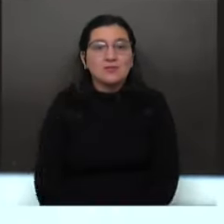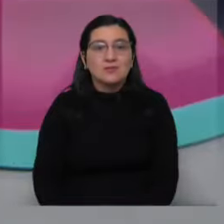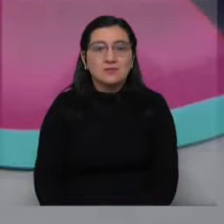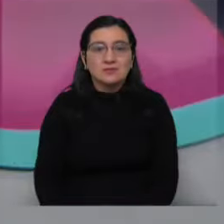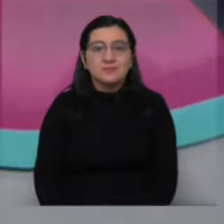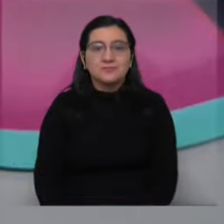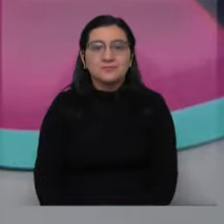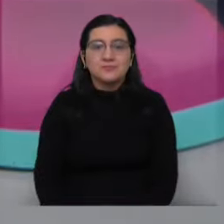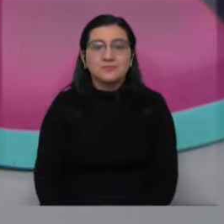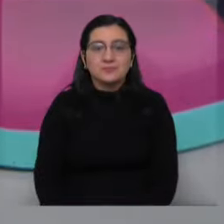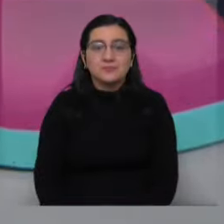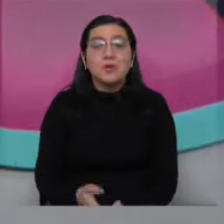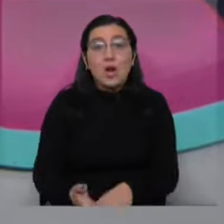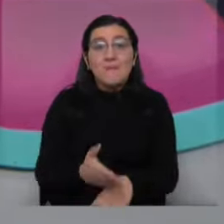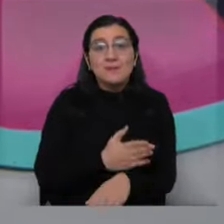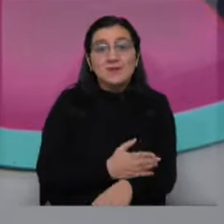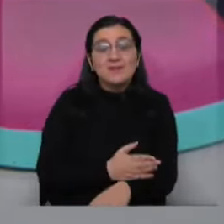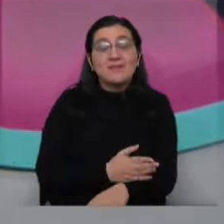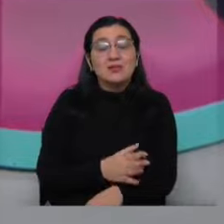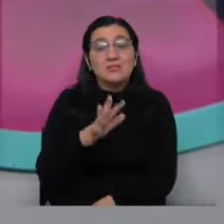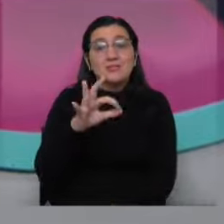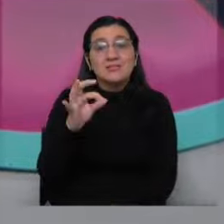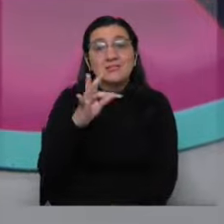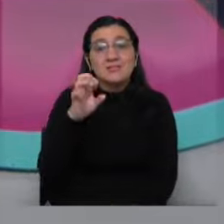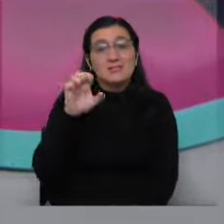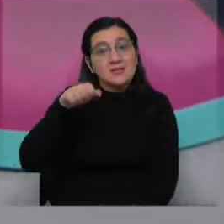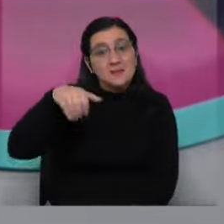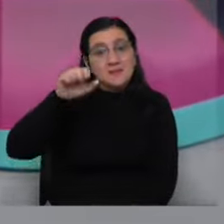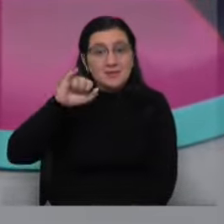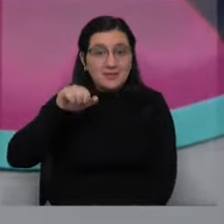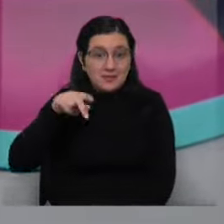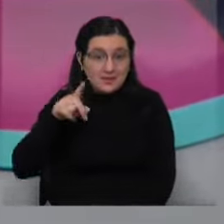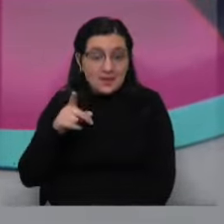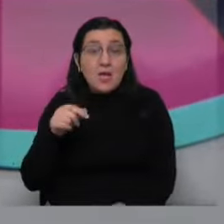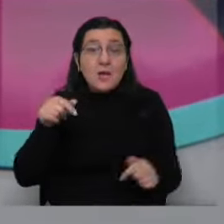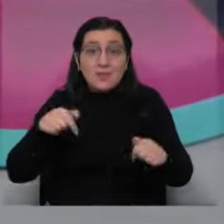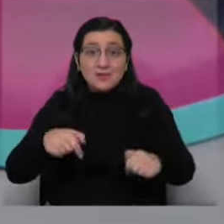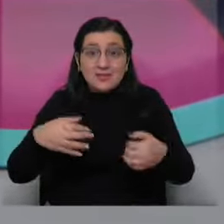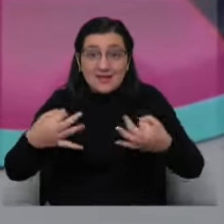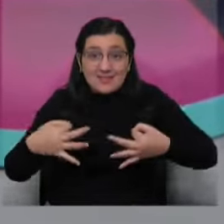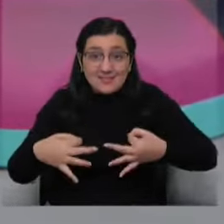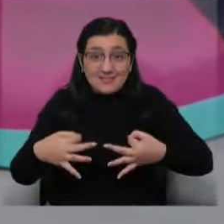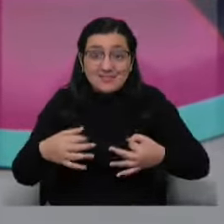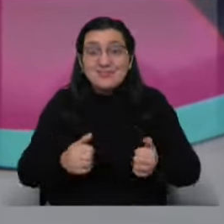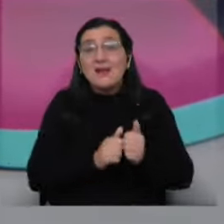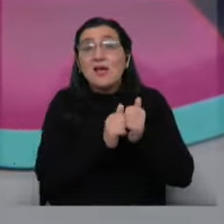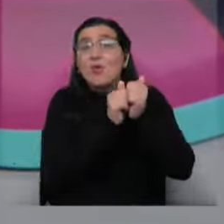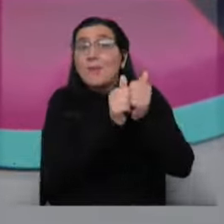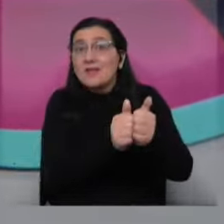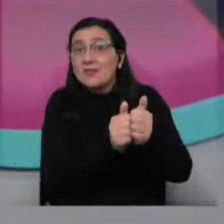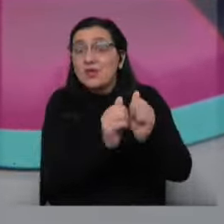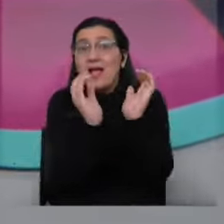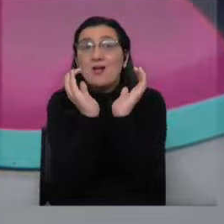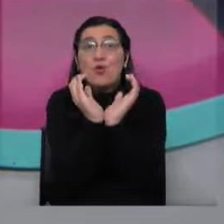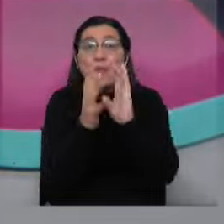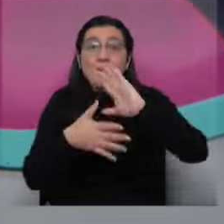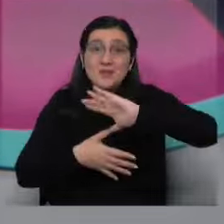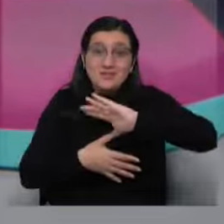tres este en la previa de los streamings y esta realidad de estar en en esta acompañando esta copa